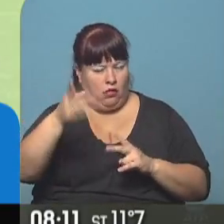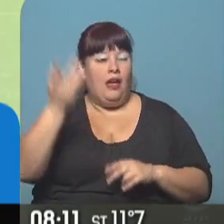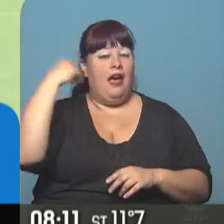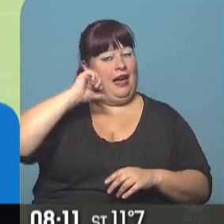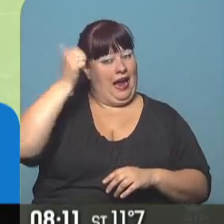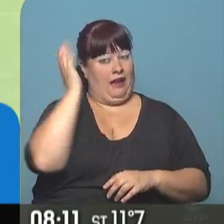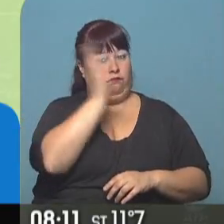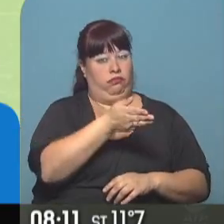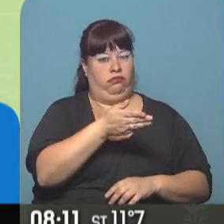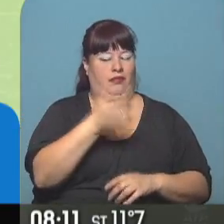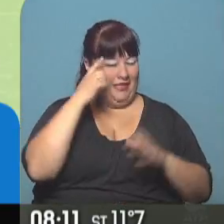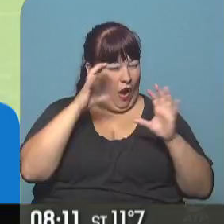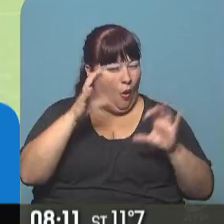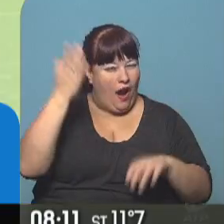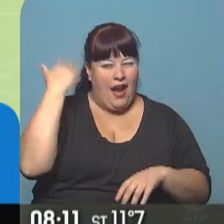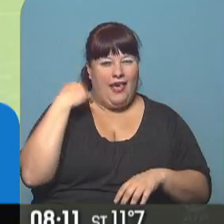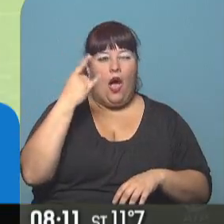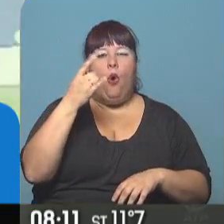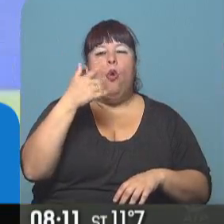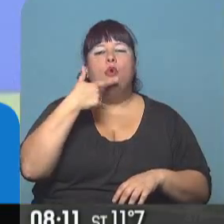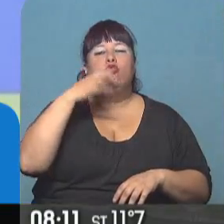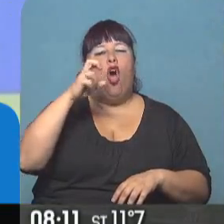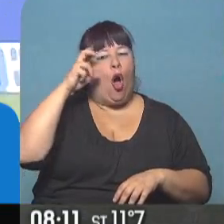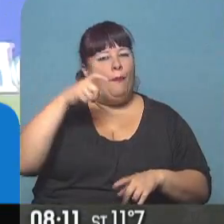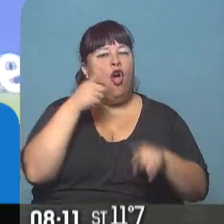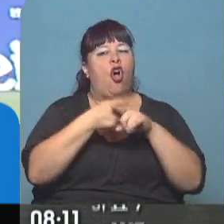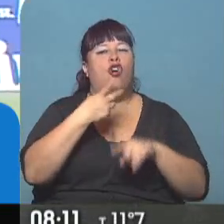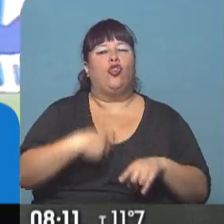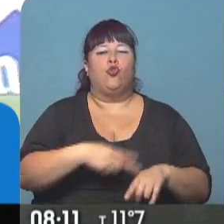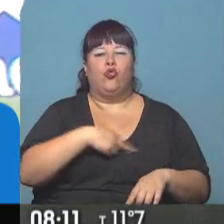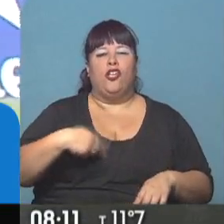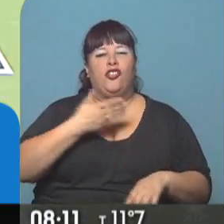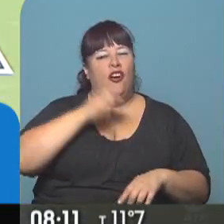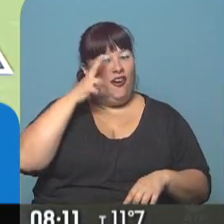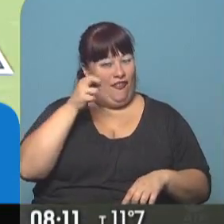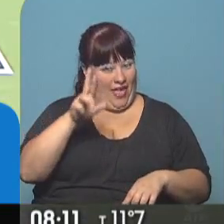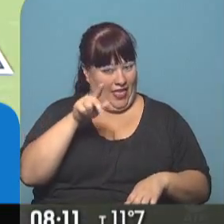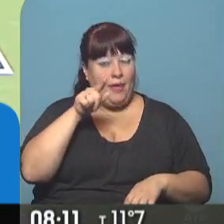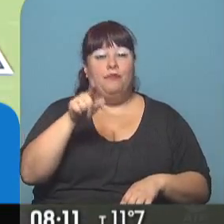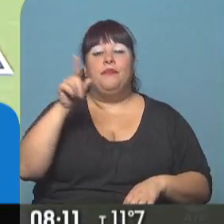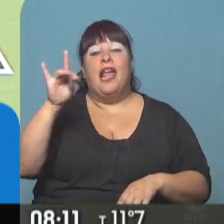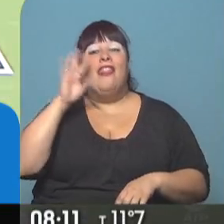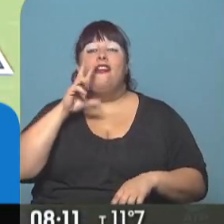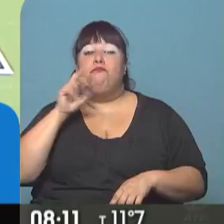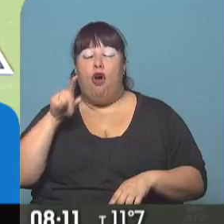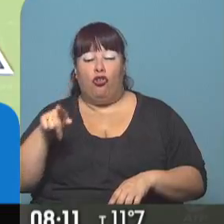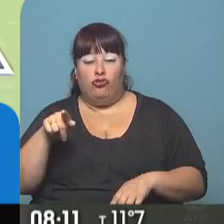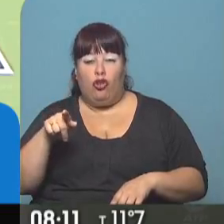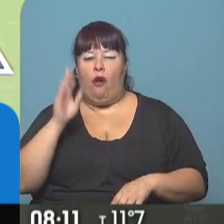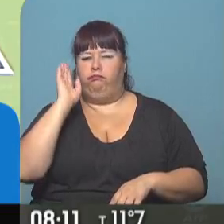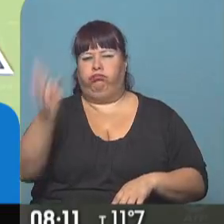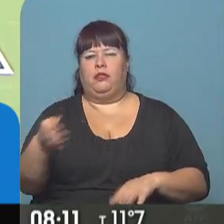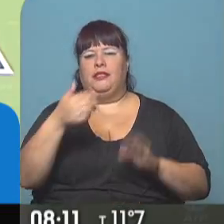obtenida, como recordamos, en el US Open ante el suizo Roger Federer. Juan Martín lo